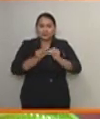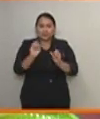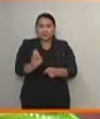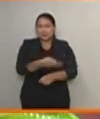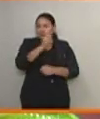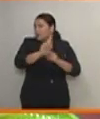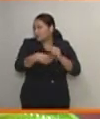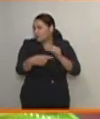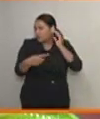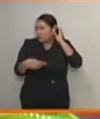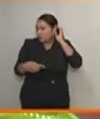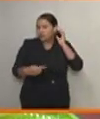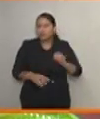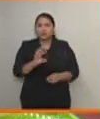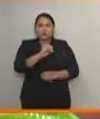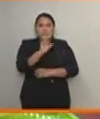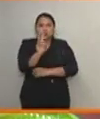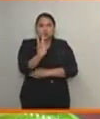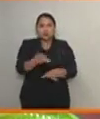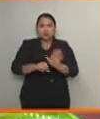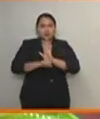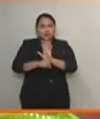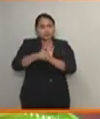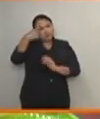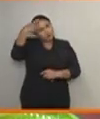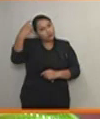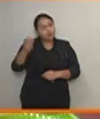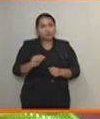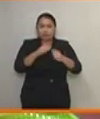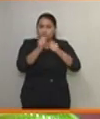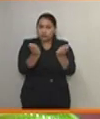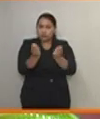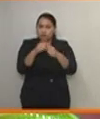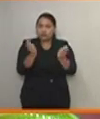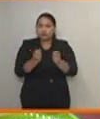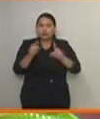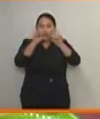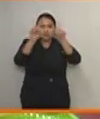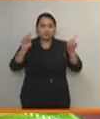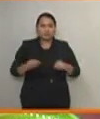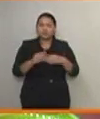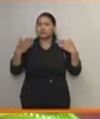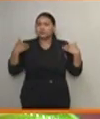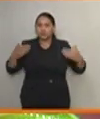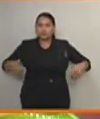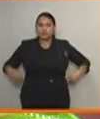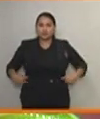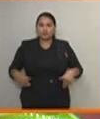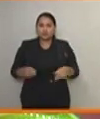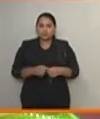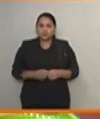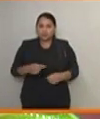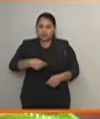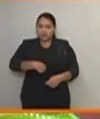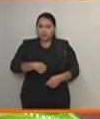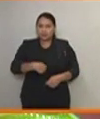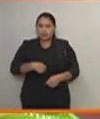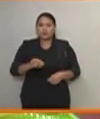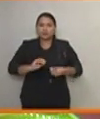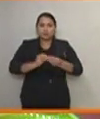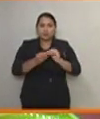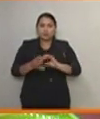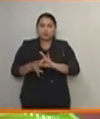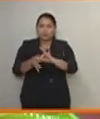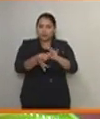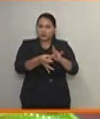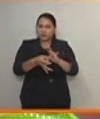ganador para la diaria 07 con su símbolo de sueños navaja. En el cuadro del cuerpo representado en la boca del estómago, otros números